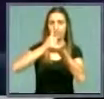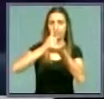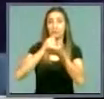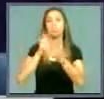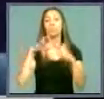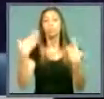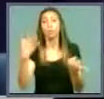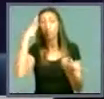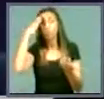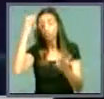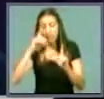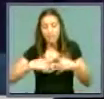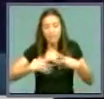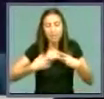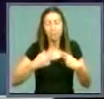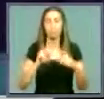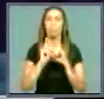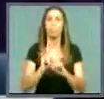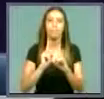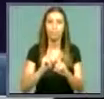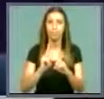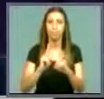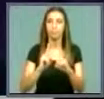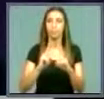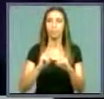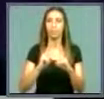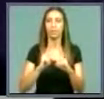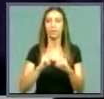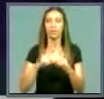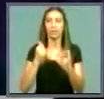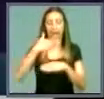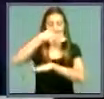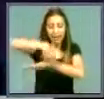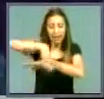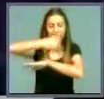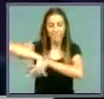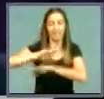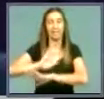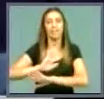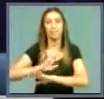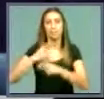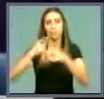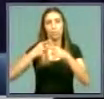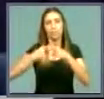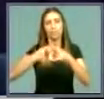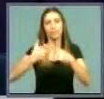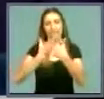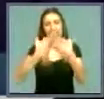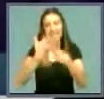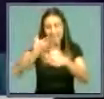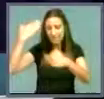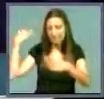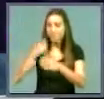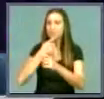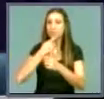lo recuerdo con esa misma emoción. El día que me quedé, que estuve en la calle, estuve los días previos repartiendo